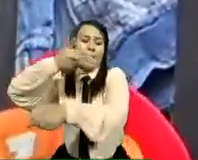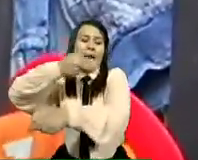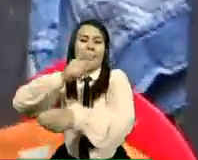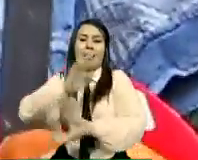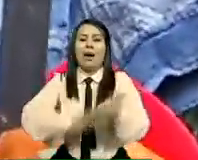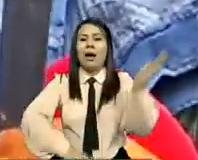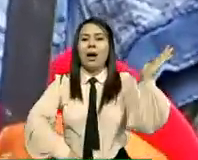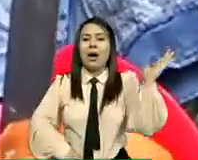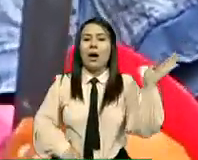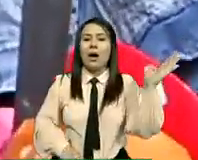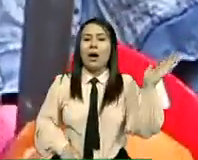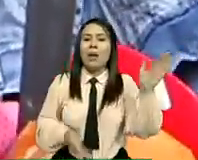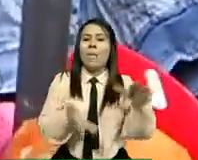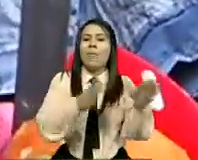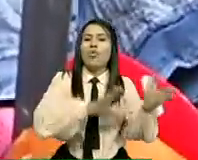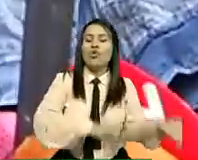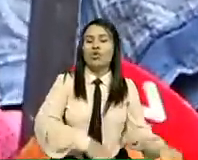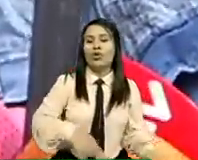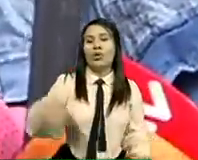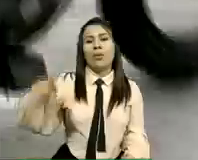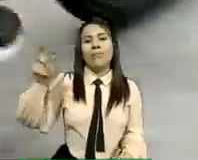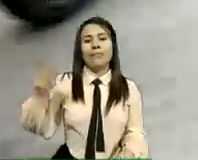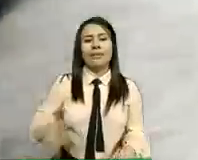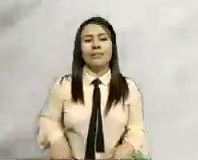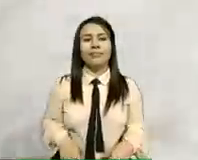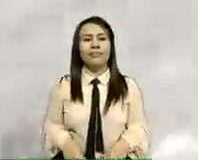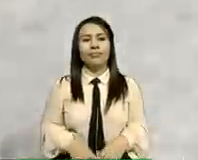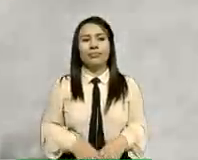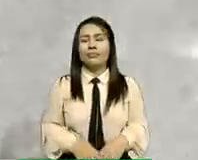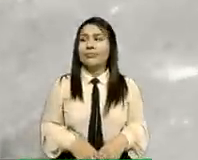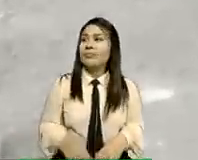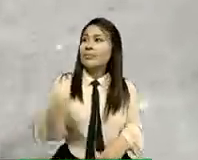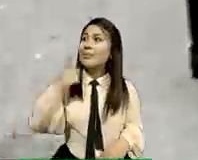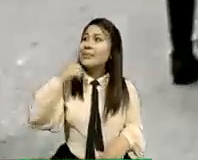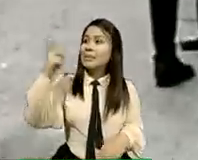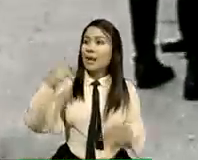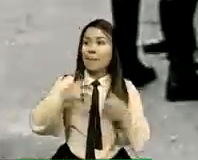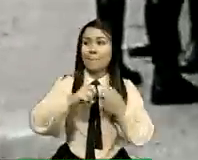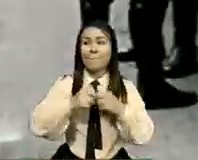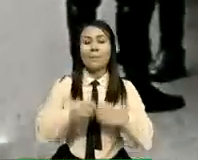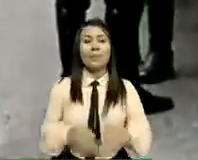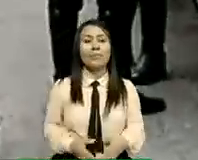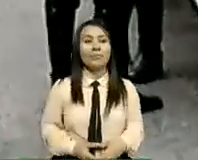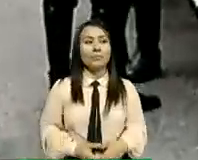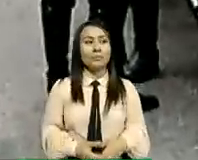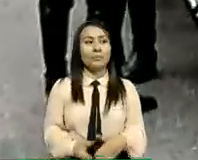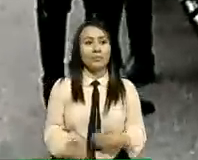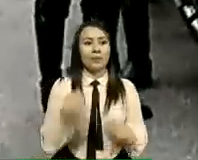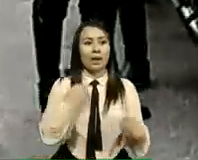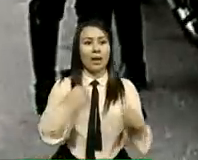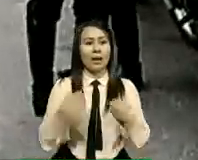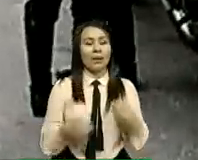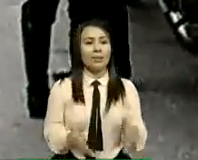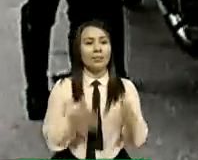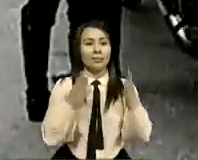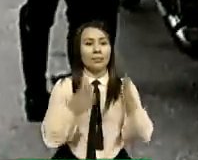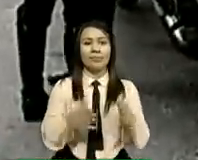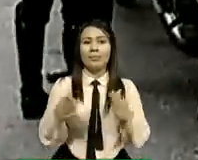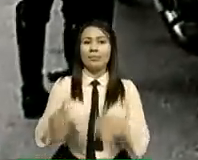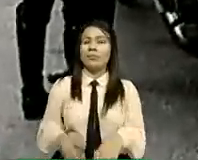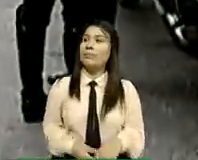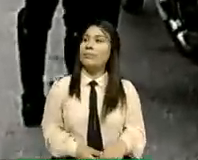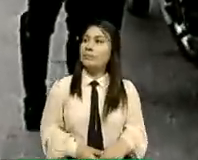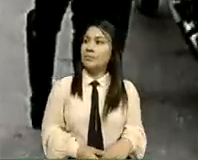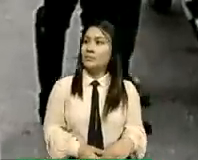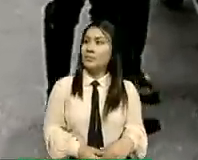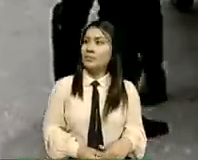tele y cerramos lo que hicimos, cerrar la puerta y tirarnos al piso. Imagínense una bala perdida. ¿Los cadáveres quedaron ahí? Exactamente. ¿Vino algún